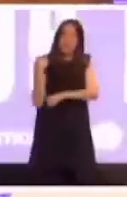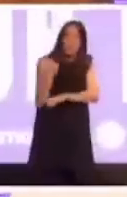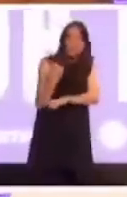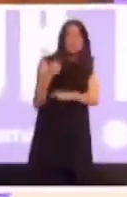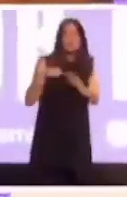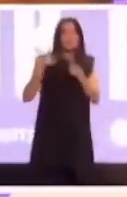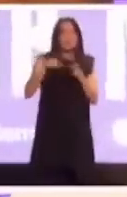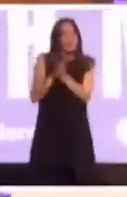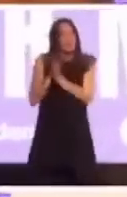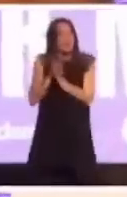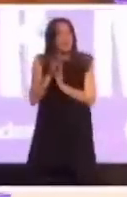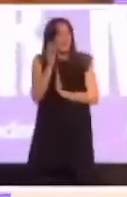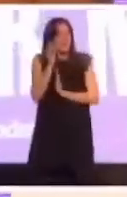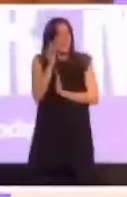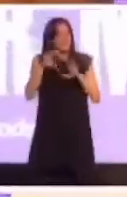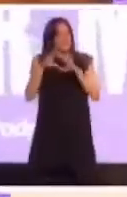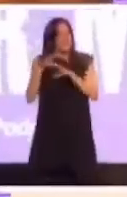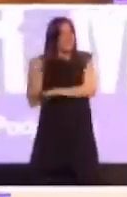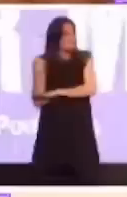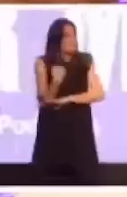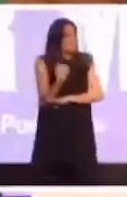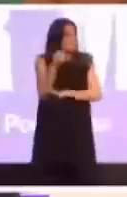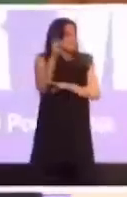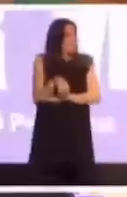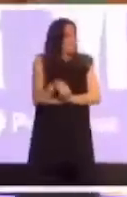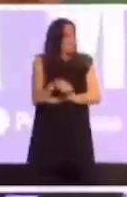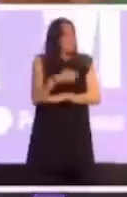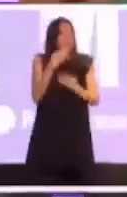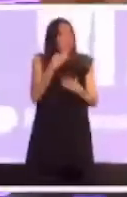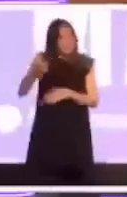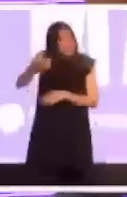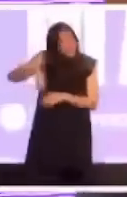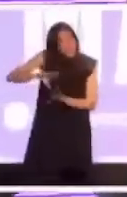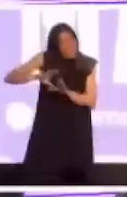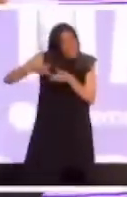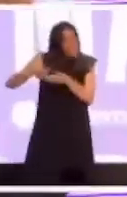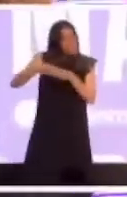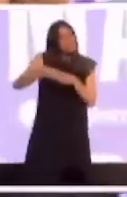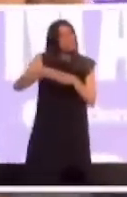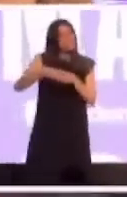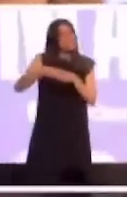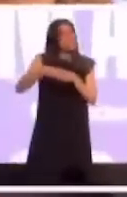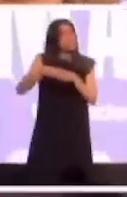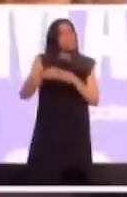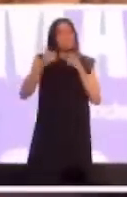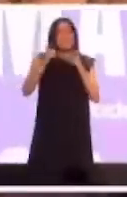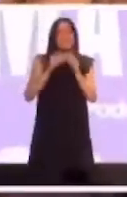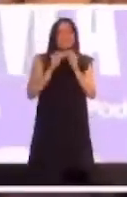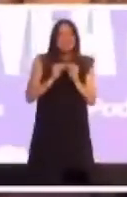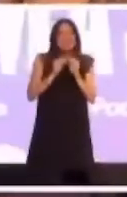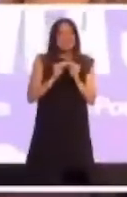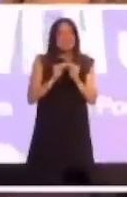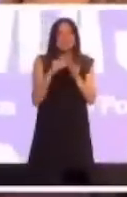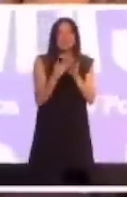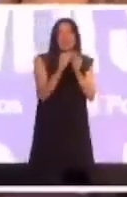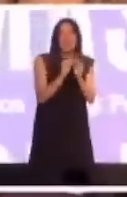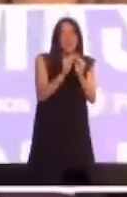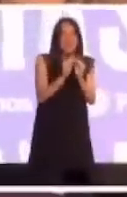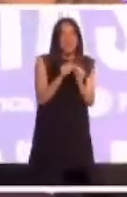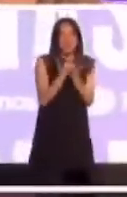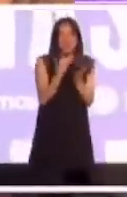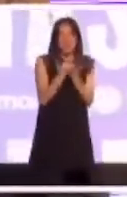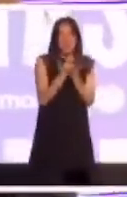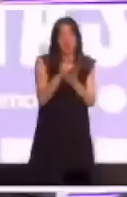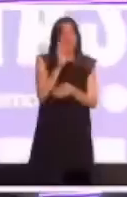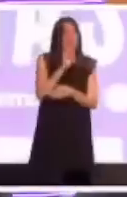sus compañeras feministas intentasen fabricar pruebas falsas y la metieran en un